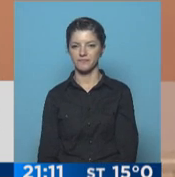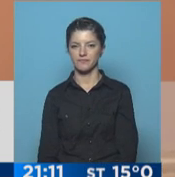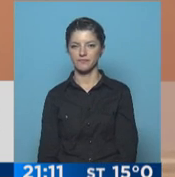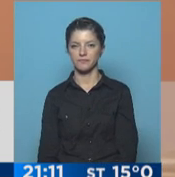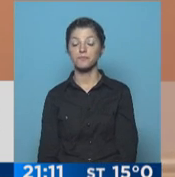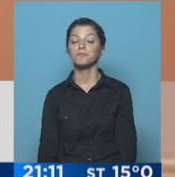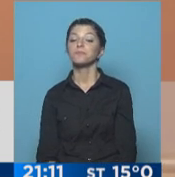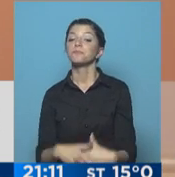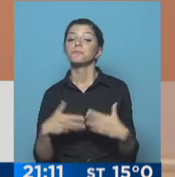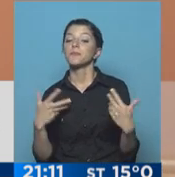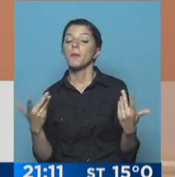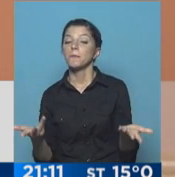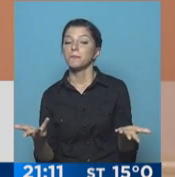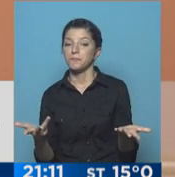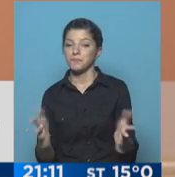Pero,